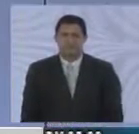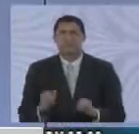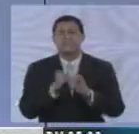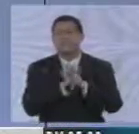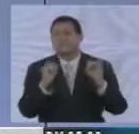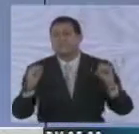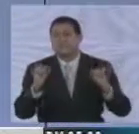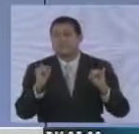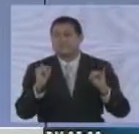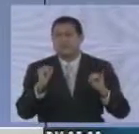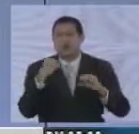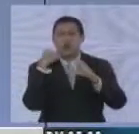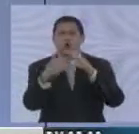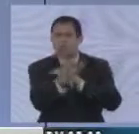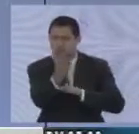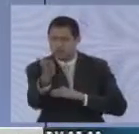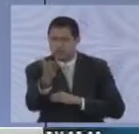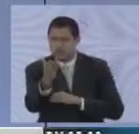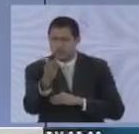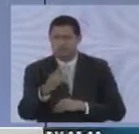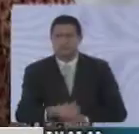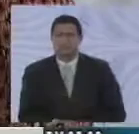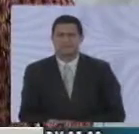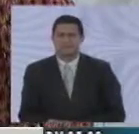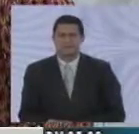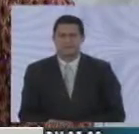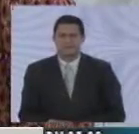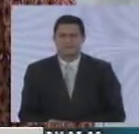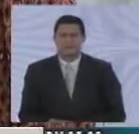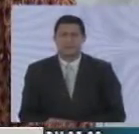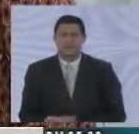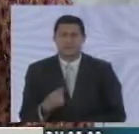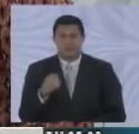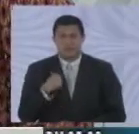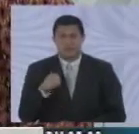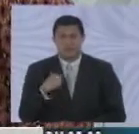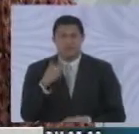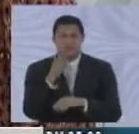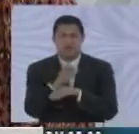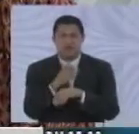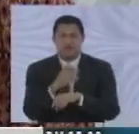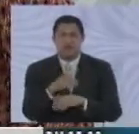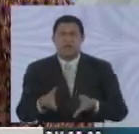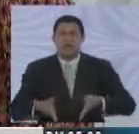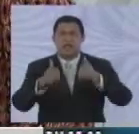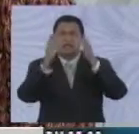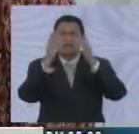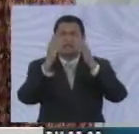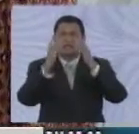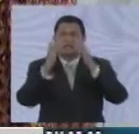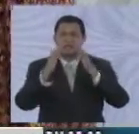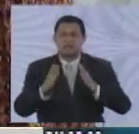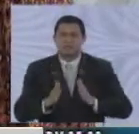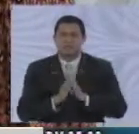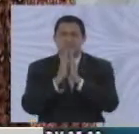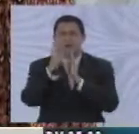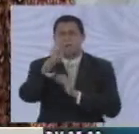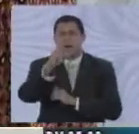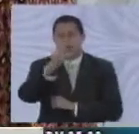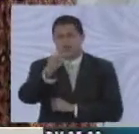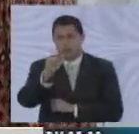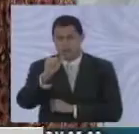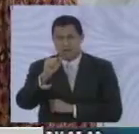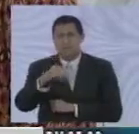para finalizar, sus vías de contacto, sus coordenadas, doctora. Yo estoy en consulta en el edificio Consultorios Santa Paula, piso